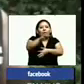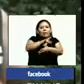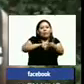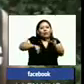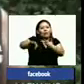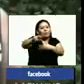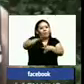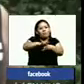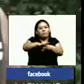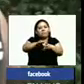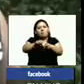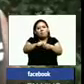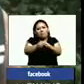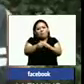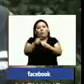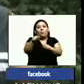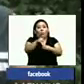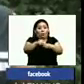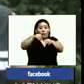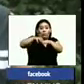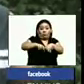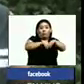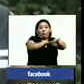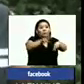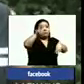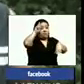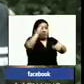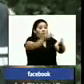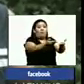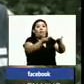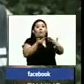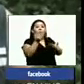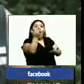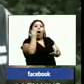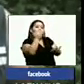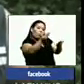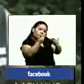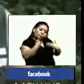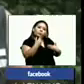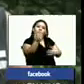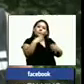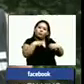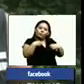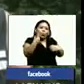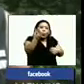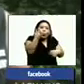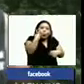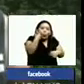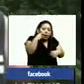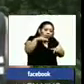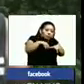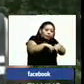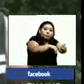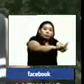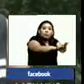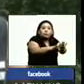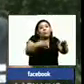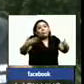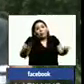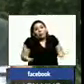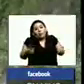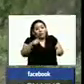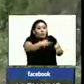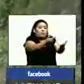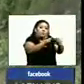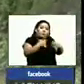destruirlo Porque es Bueno De hecho el río Es nuestra fuente de vida Entonces Esa es la preocupación Cuidar el río Porque de ahí Nos Bueno El